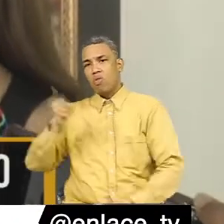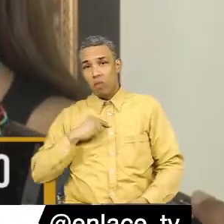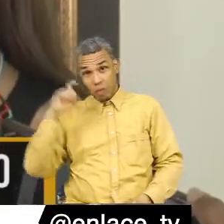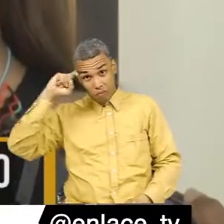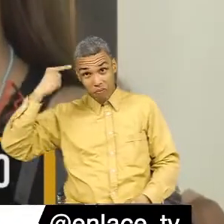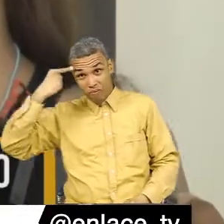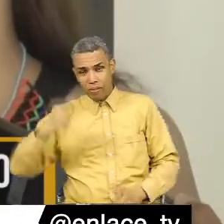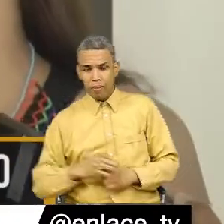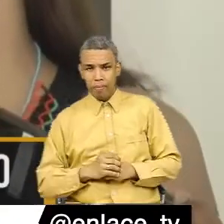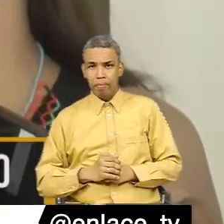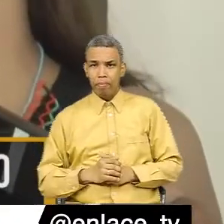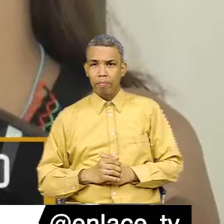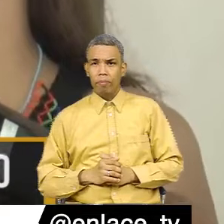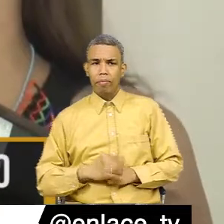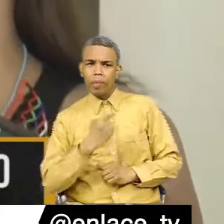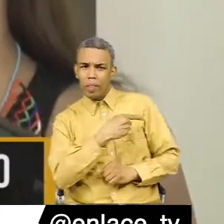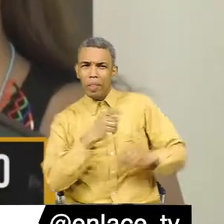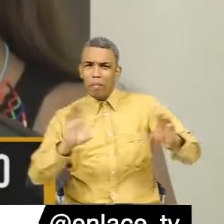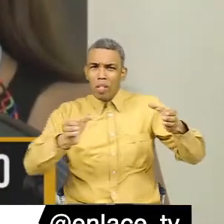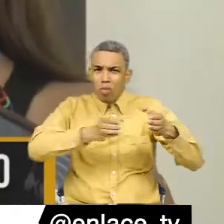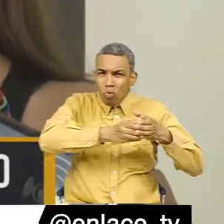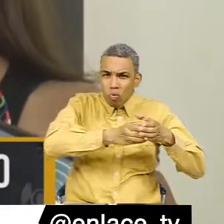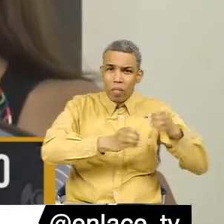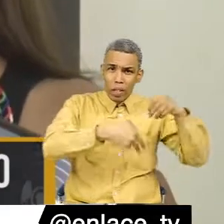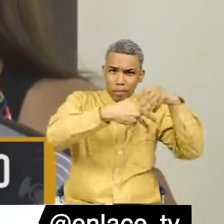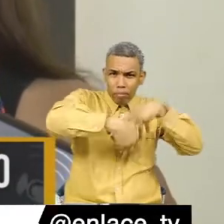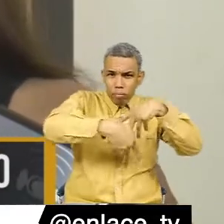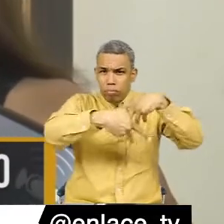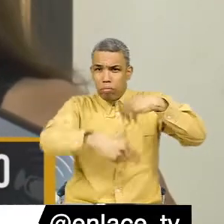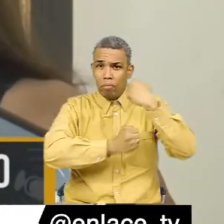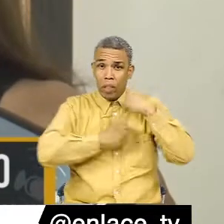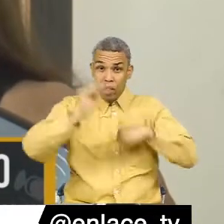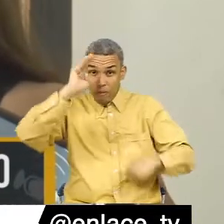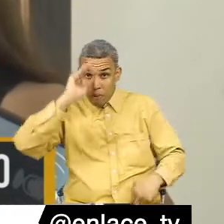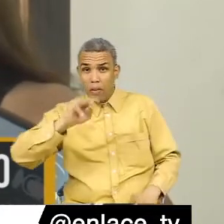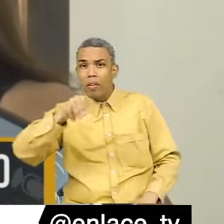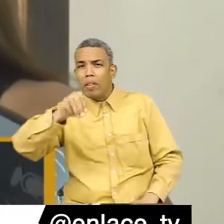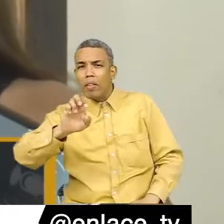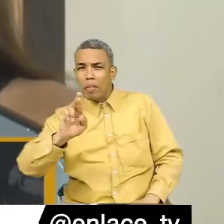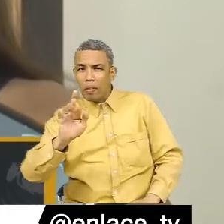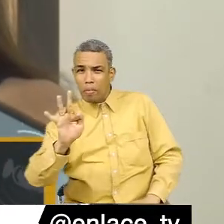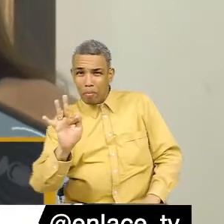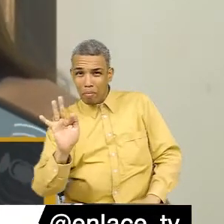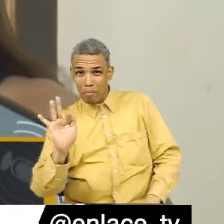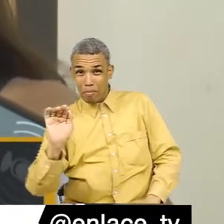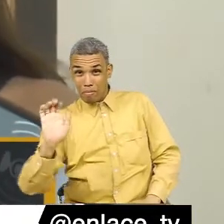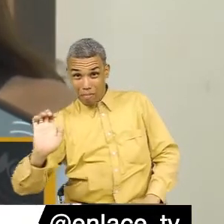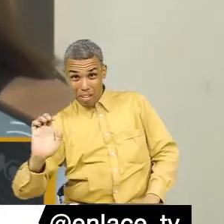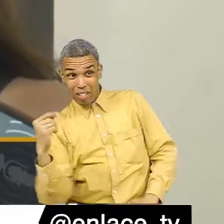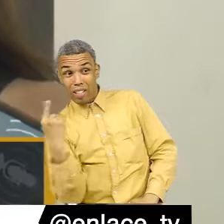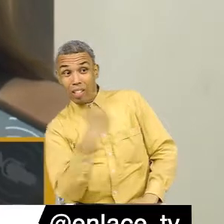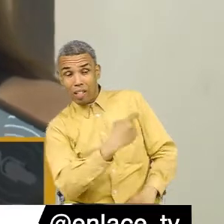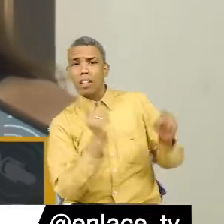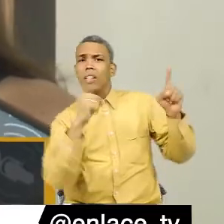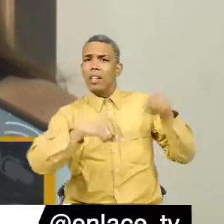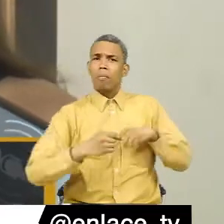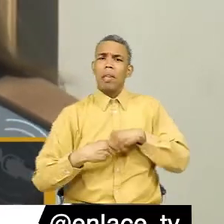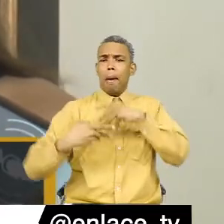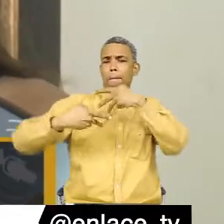de la Fuerza de Tarea Conjunta Marte que realizaron este operativo, también del escuadrón del SMAT que hizo presencia en la vereda, y la